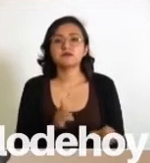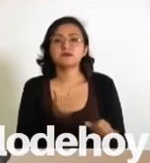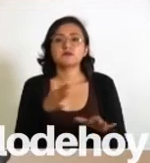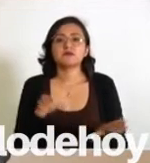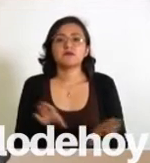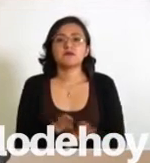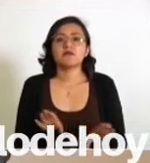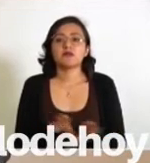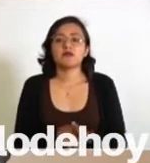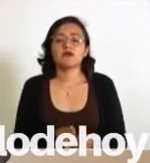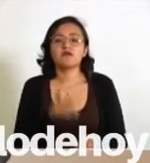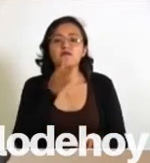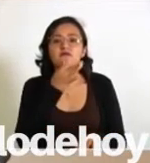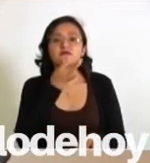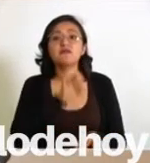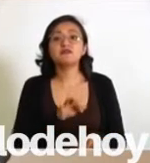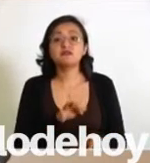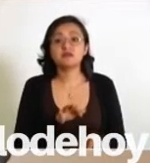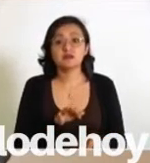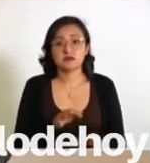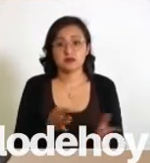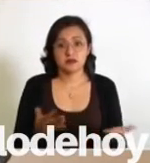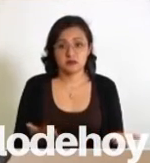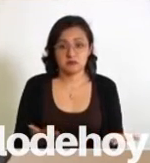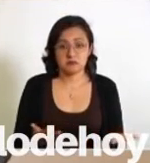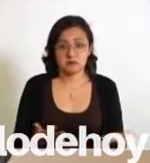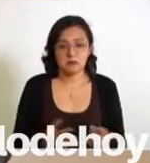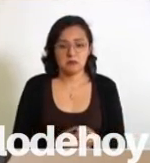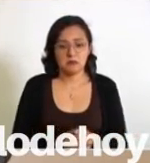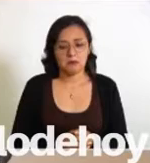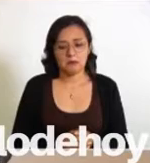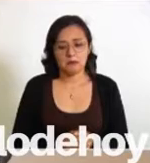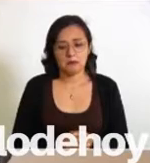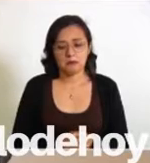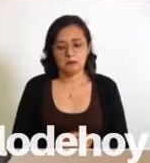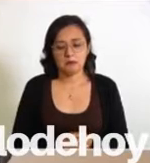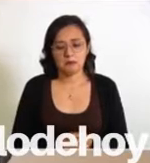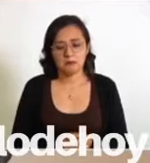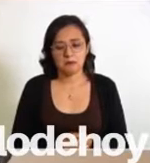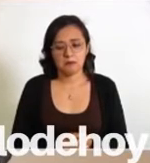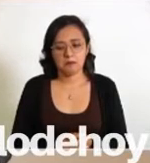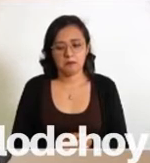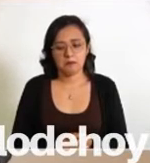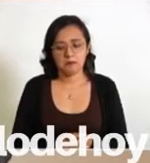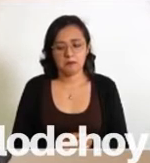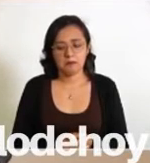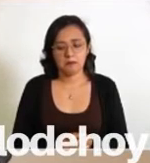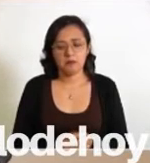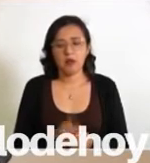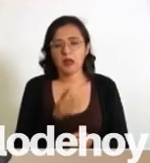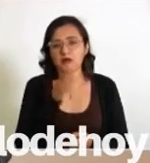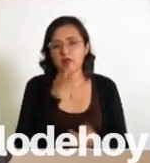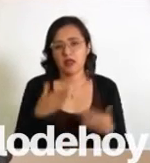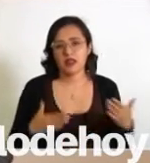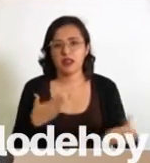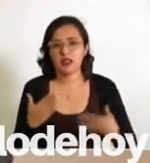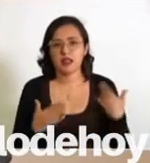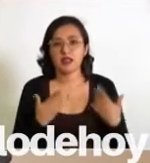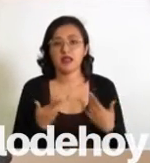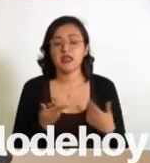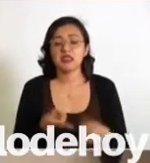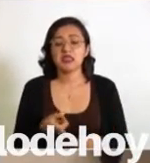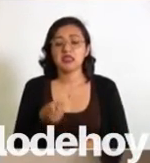cabo una fiesta este para bueno un festejo de la santa